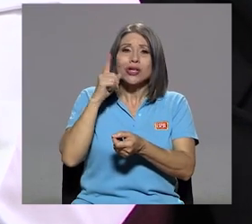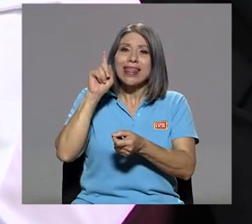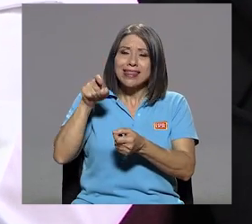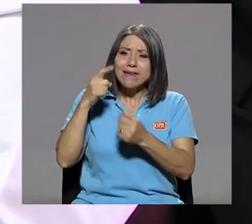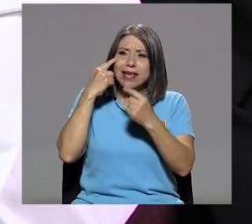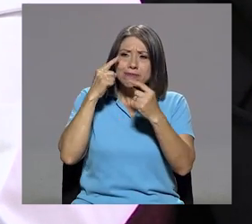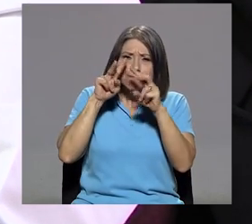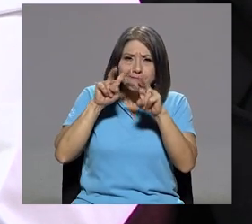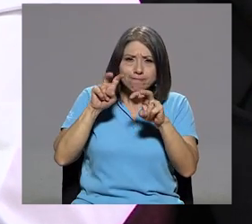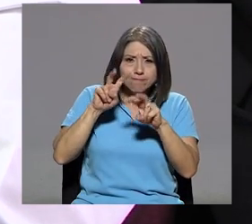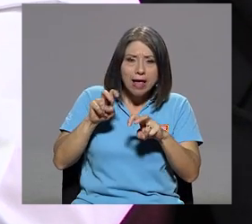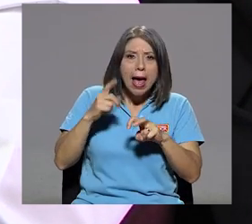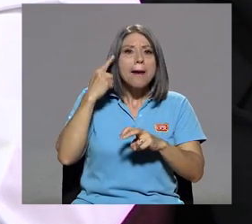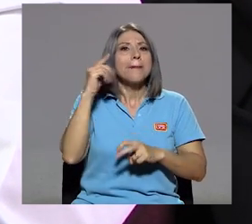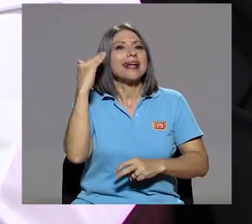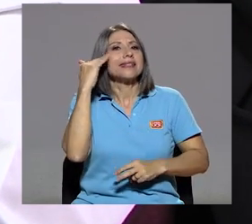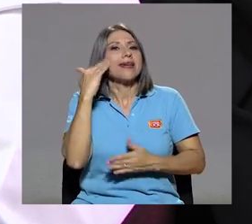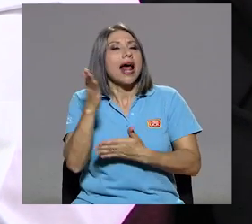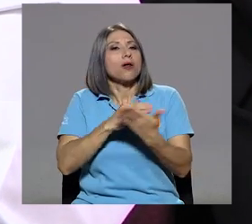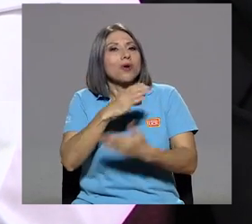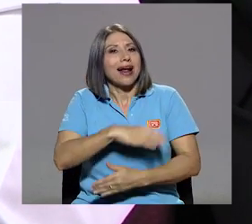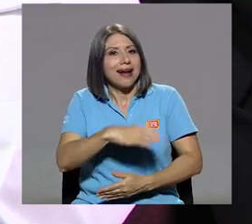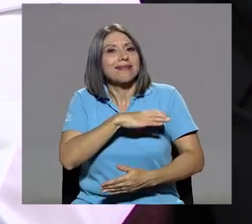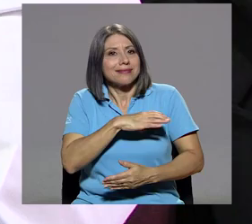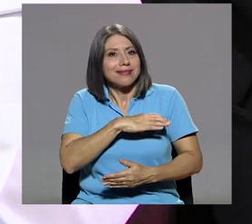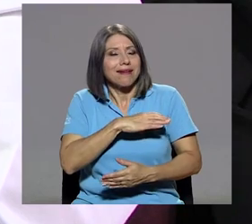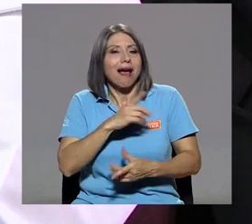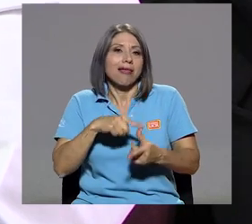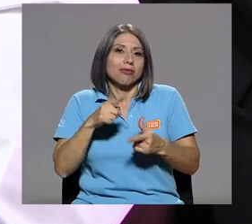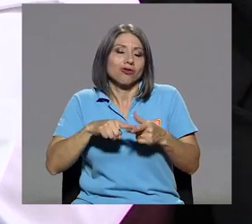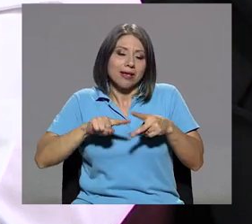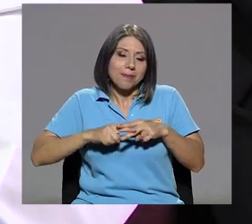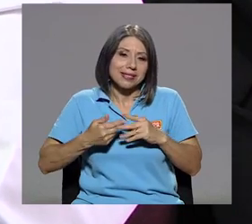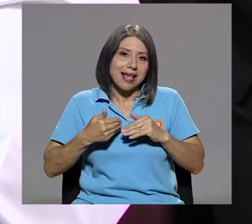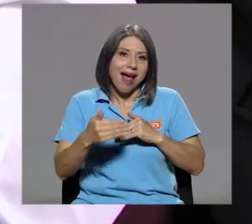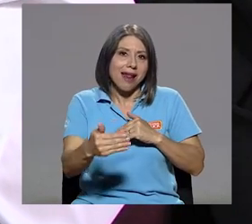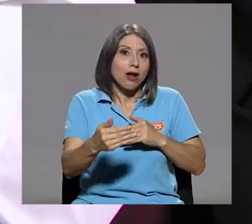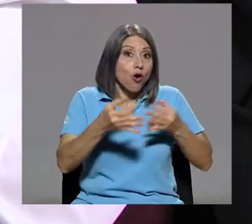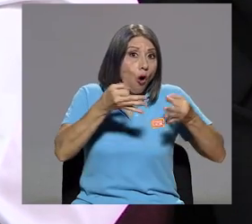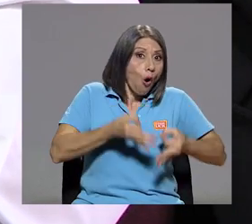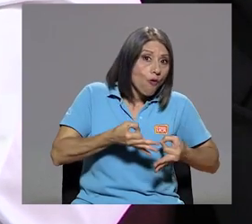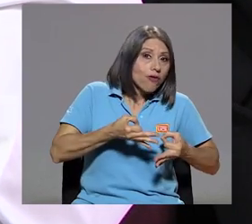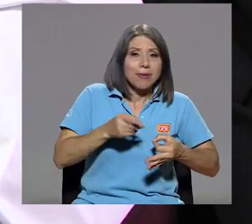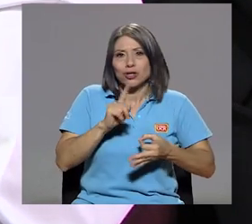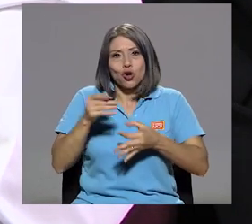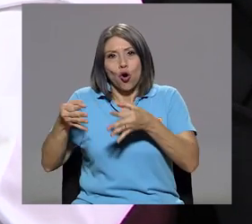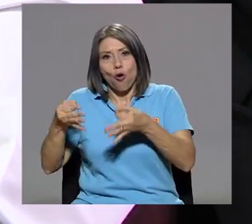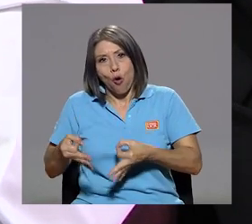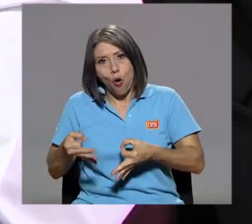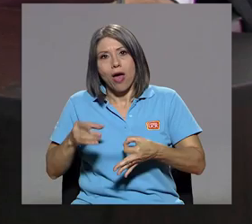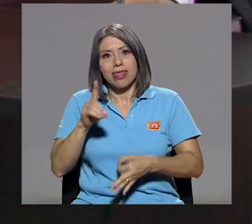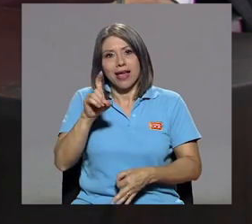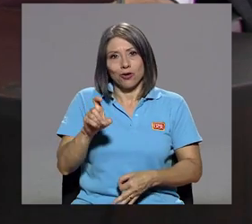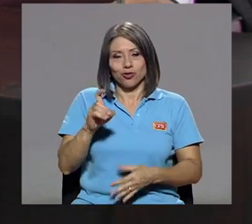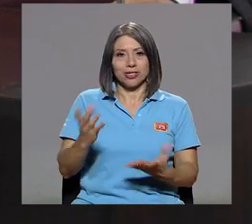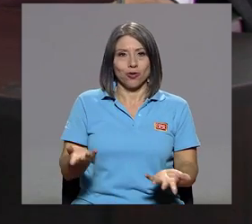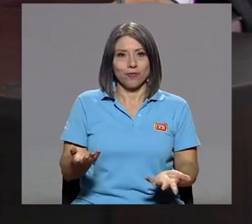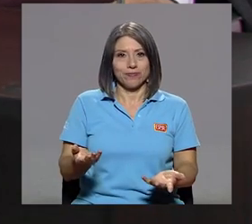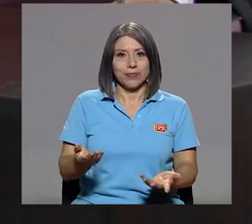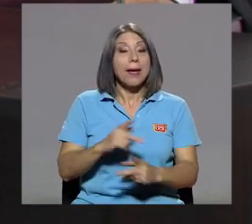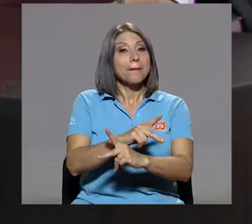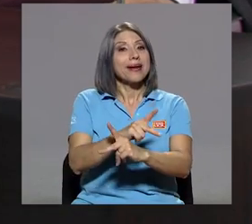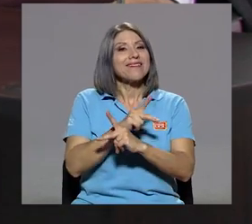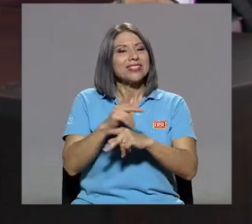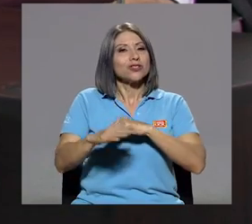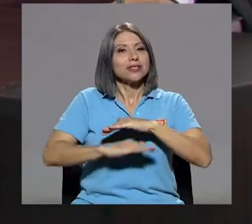alguna característica clínica y a partir de ahí pues iniciar el proceso de confirmación o no del diagnóstico, ¿verdad? Como le